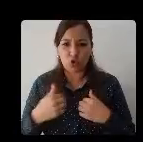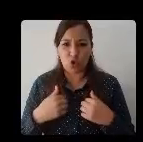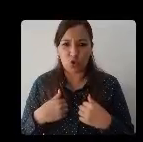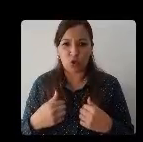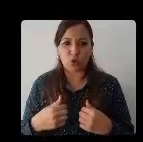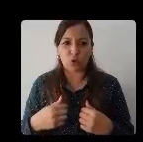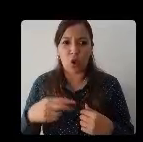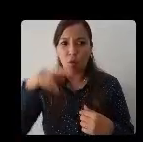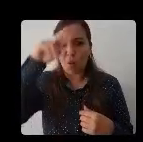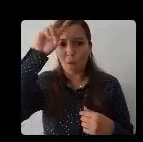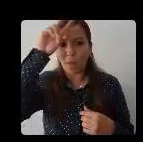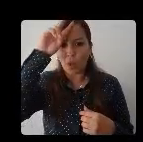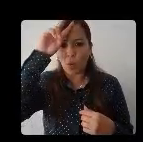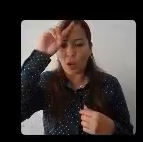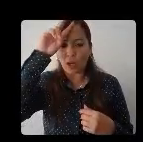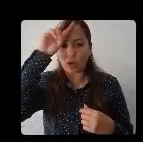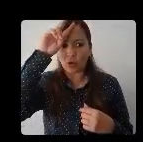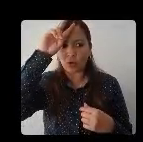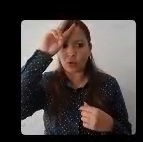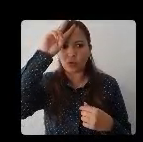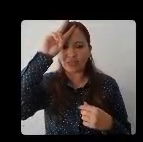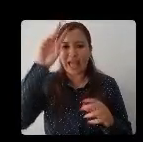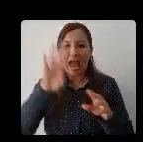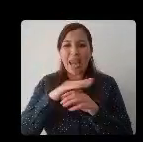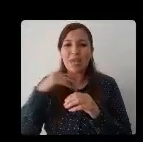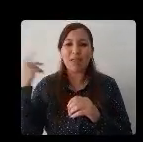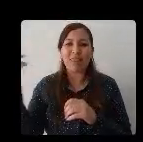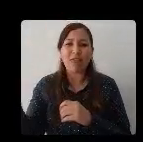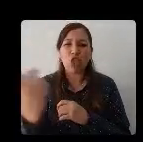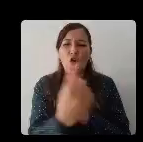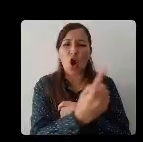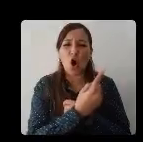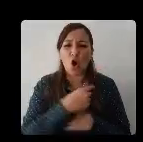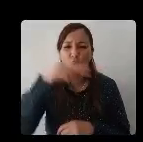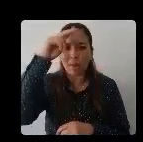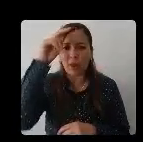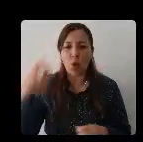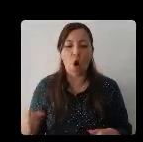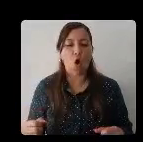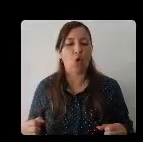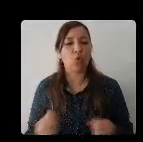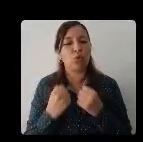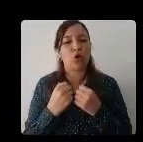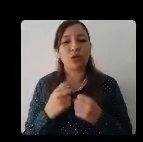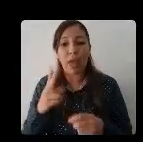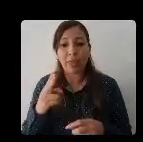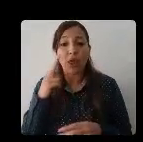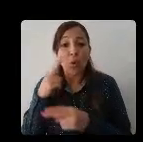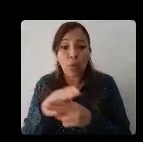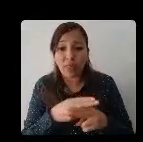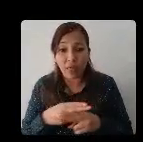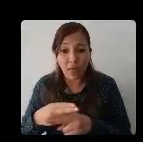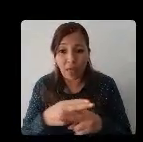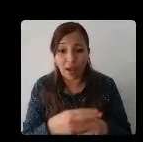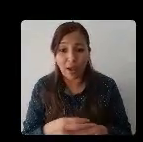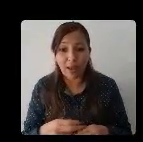qué no sentirse orgulloso? ¿Y por qué no cuidarlo? ¿No? Dar la vida por eso y seguir cuidando y protegiendo para tener un